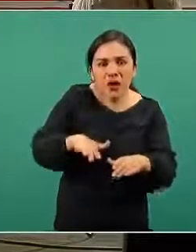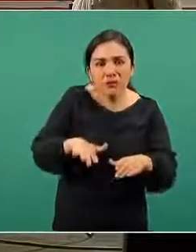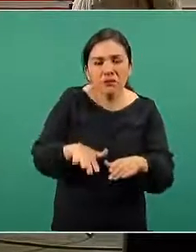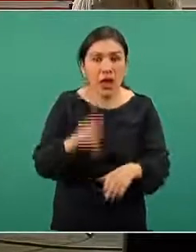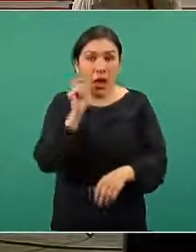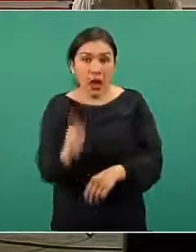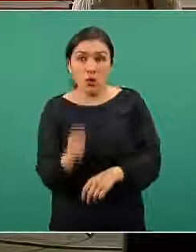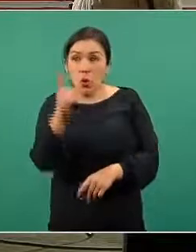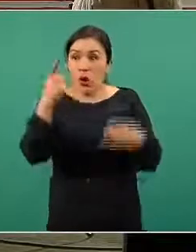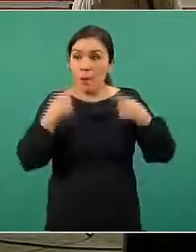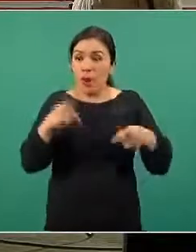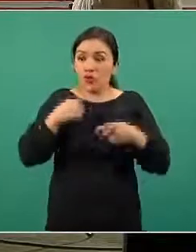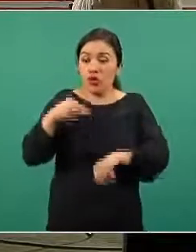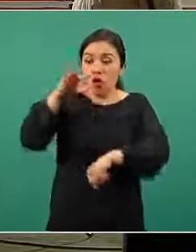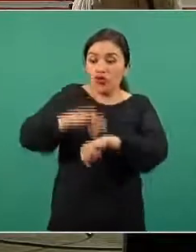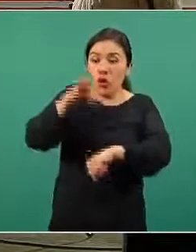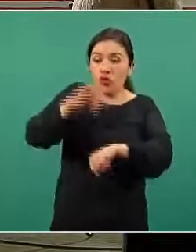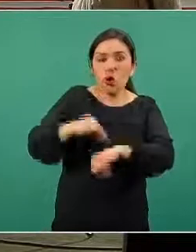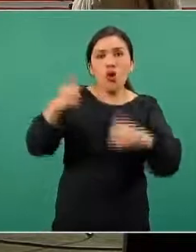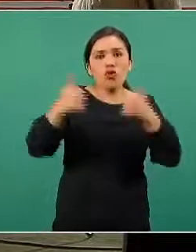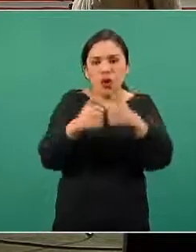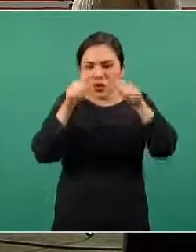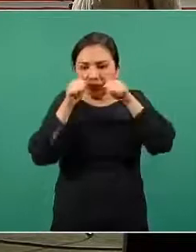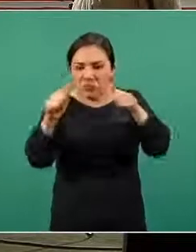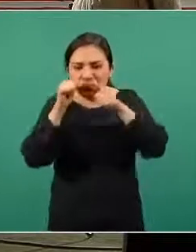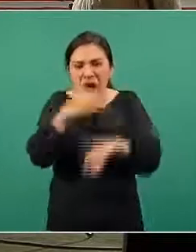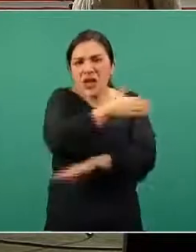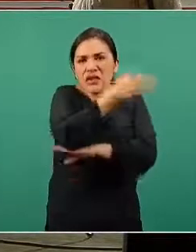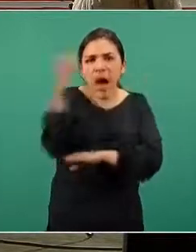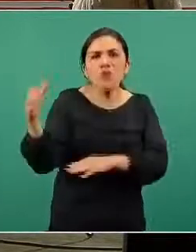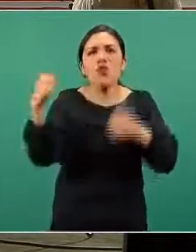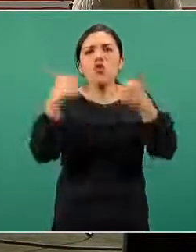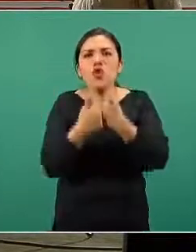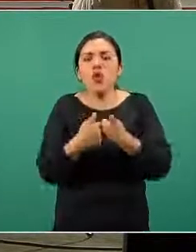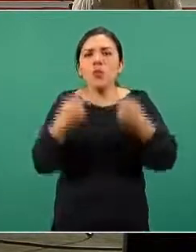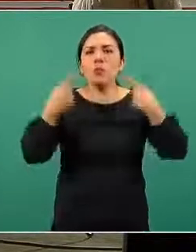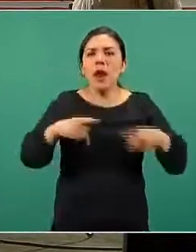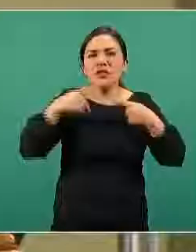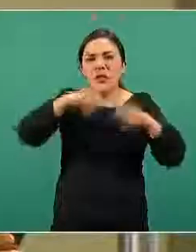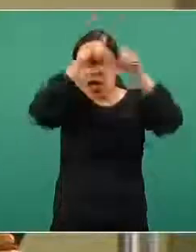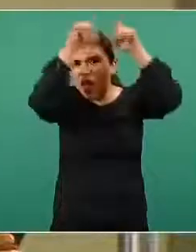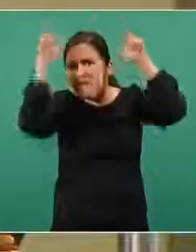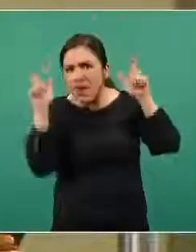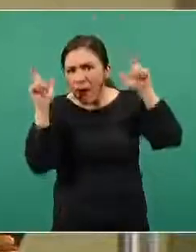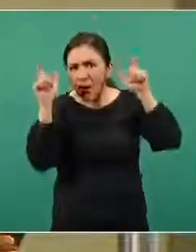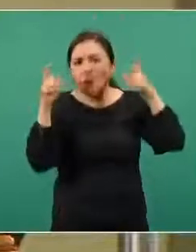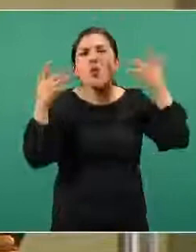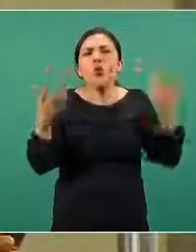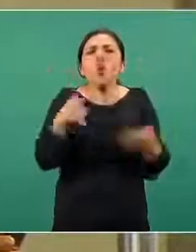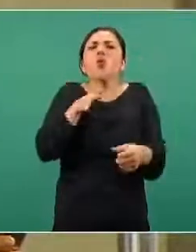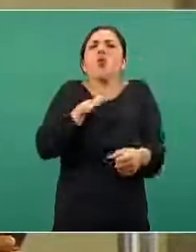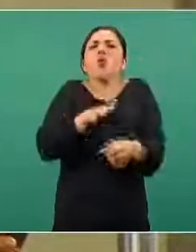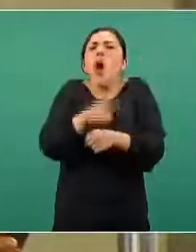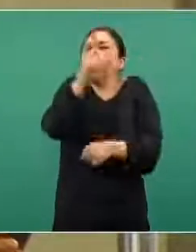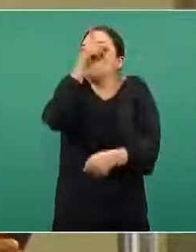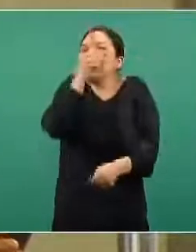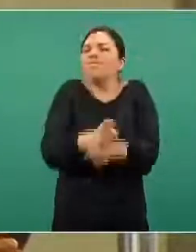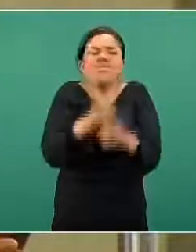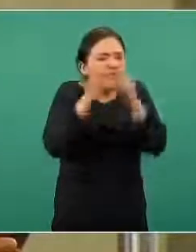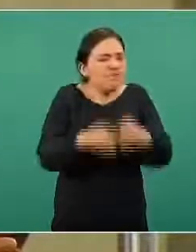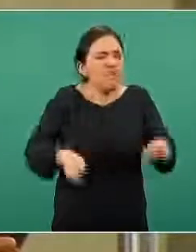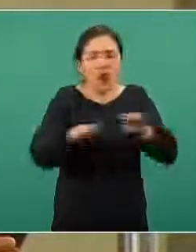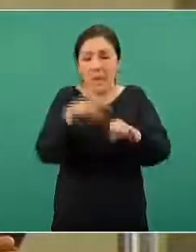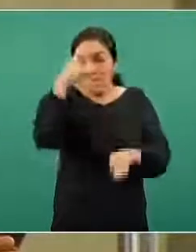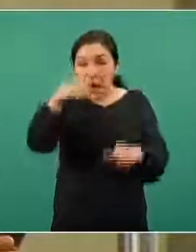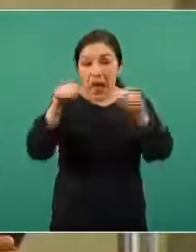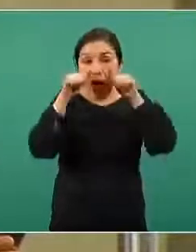un médico que está en el campo con enfermeras y enfermeros y médicas. ¿Cuál es la célula de la atención primaria para la